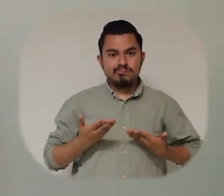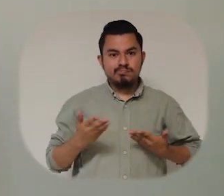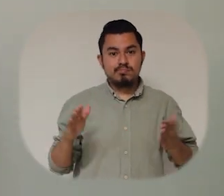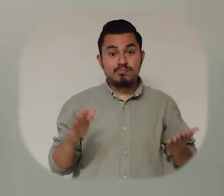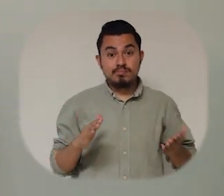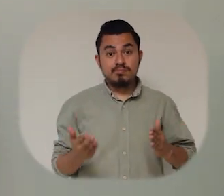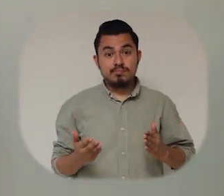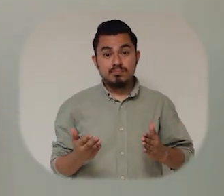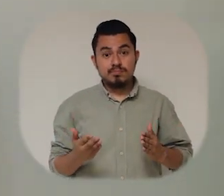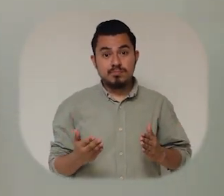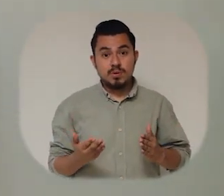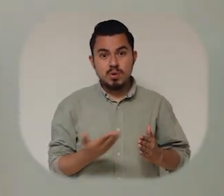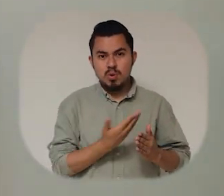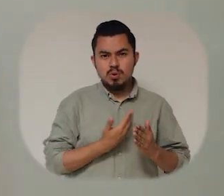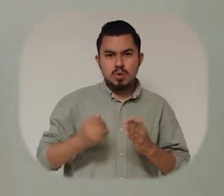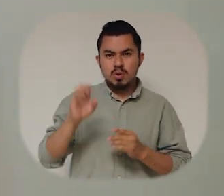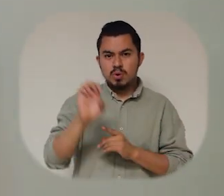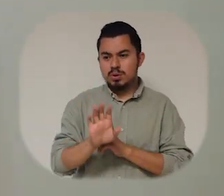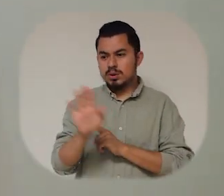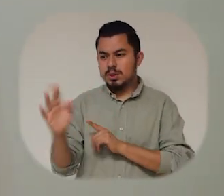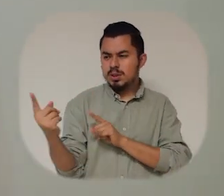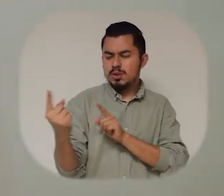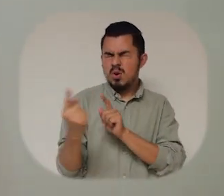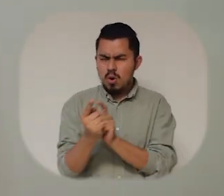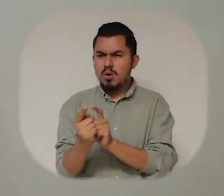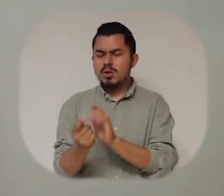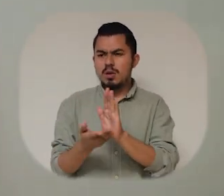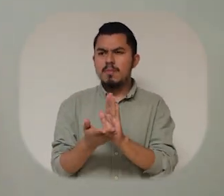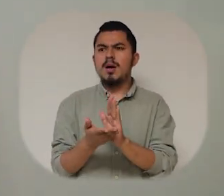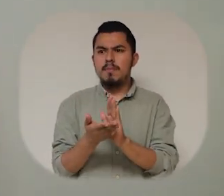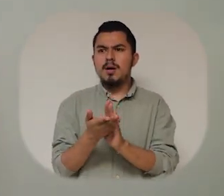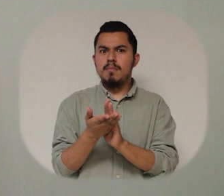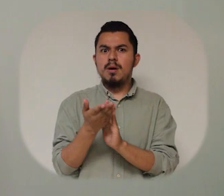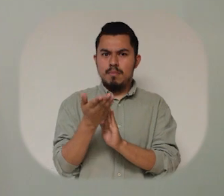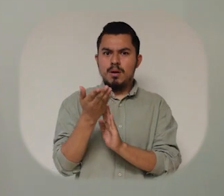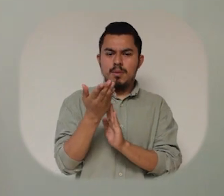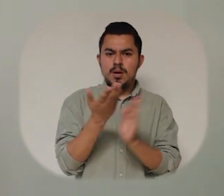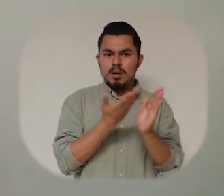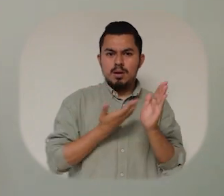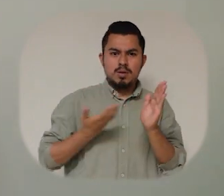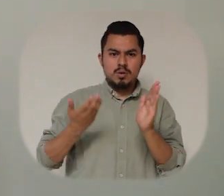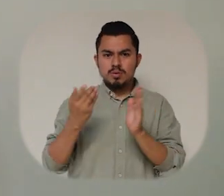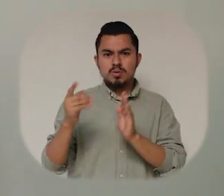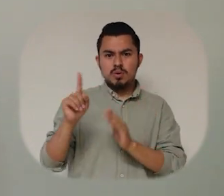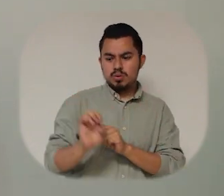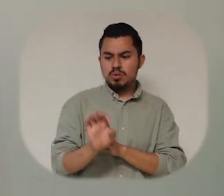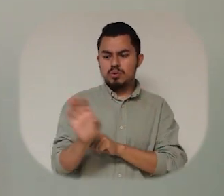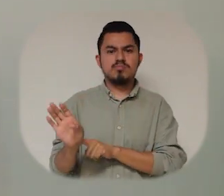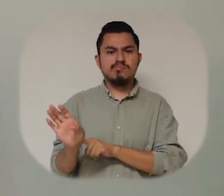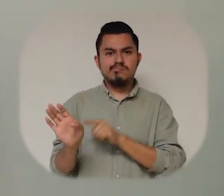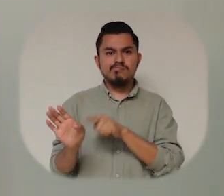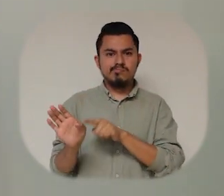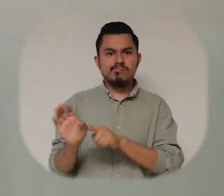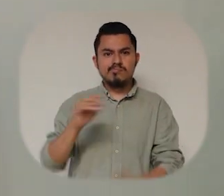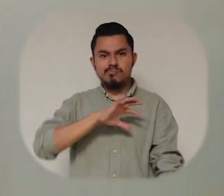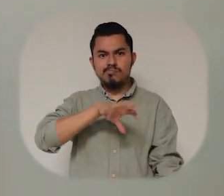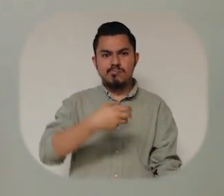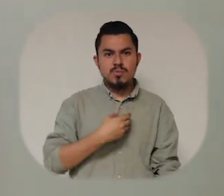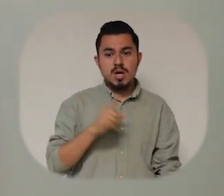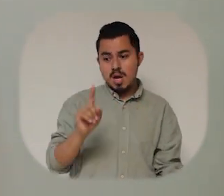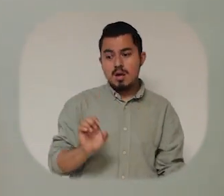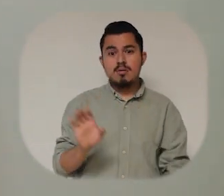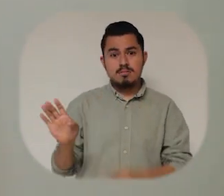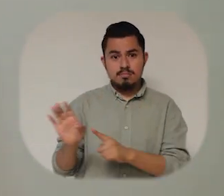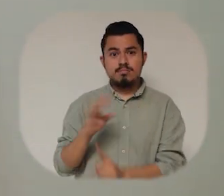al Cristo, somos pertenecientes al Cristo, somos de Cristo. El hecho de ser